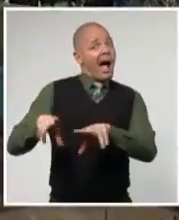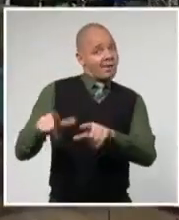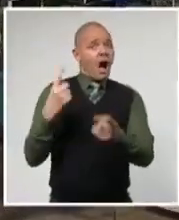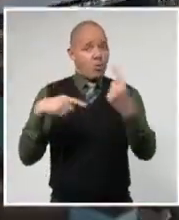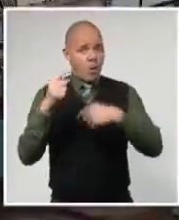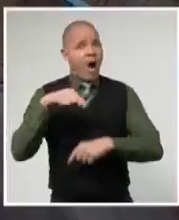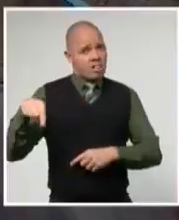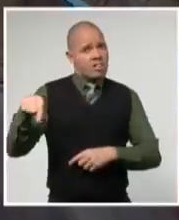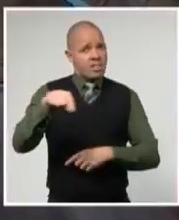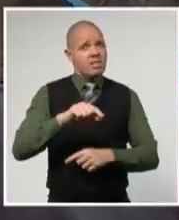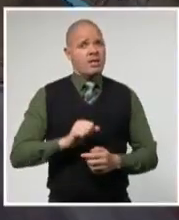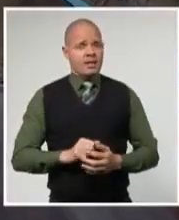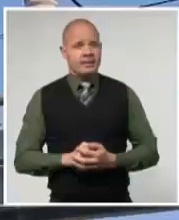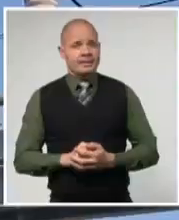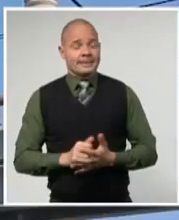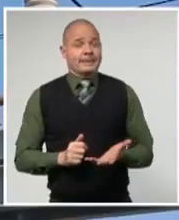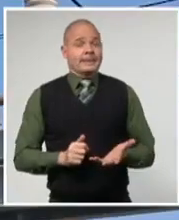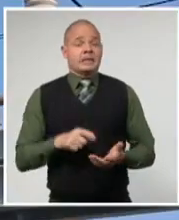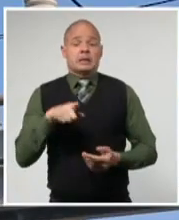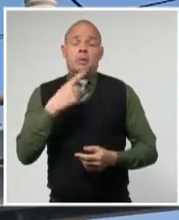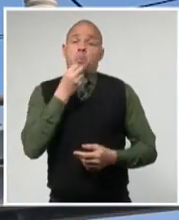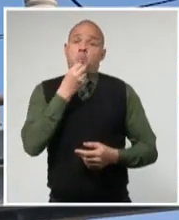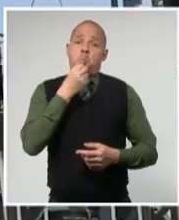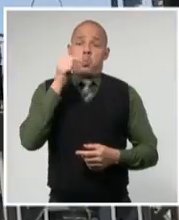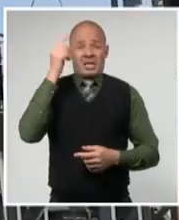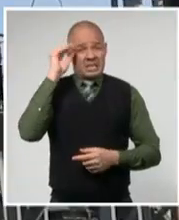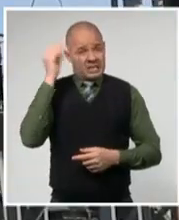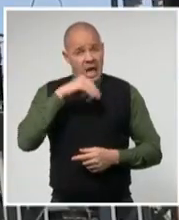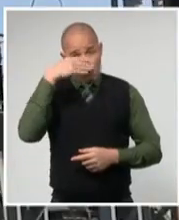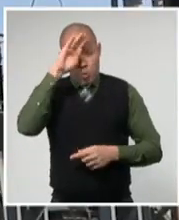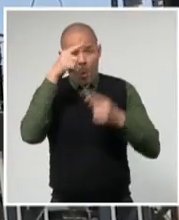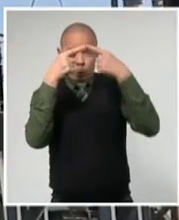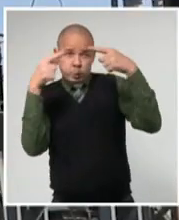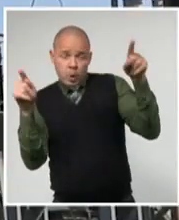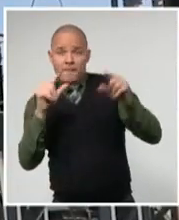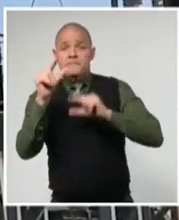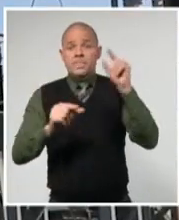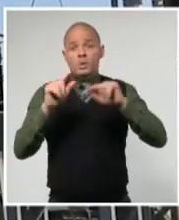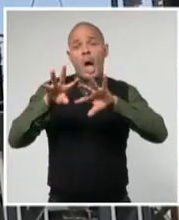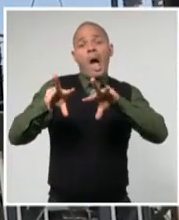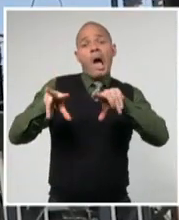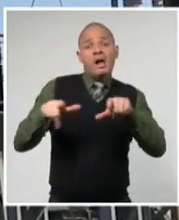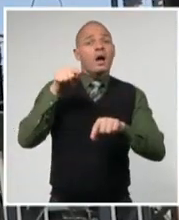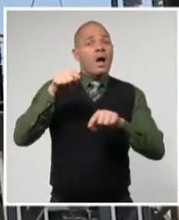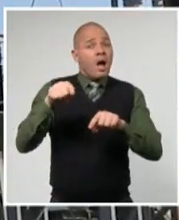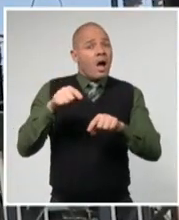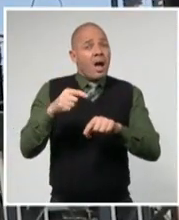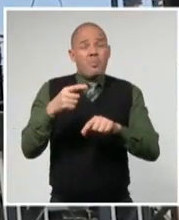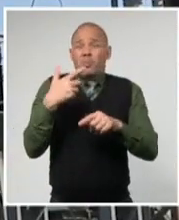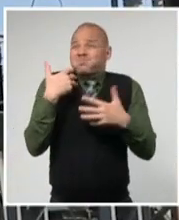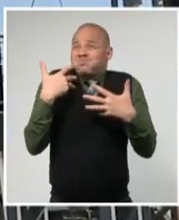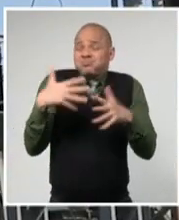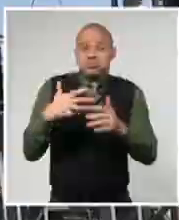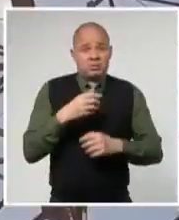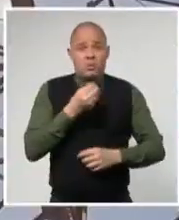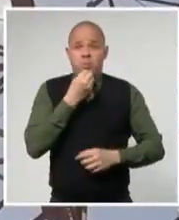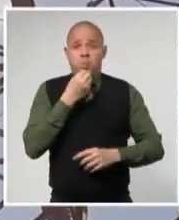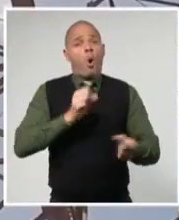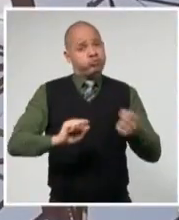oscila entre los 700 y 800 gigawatt hora. Son valores